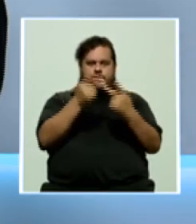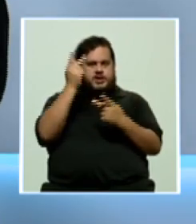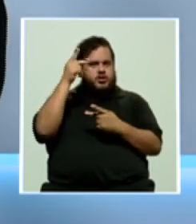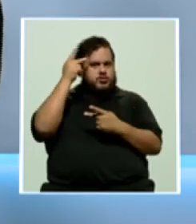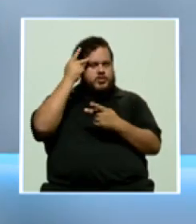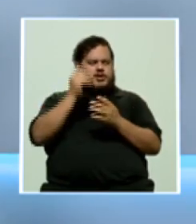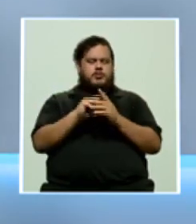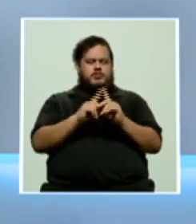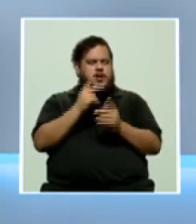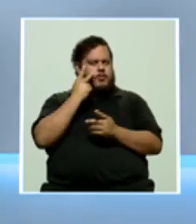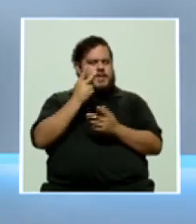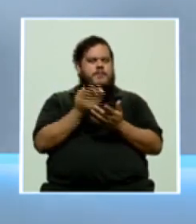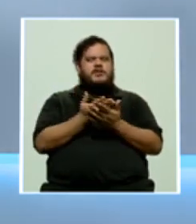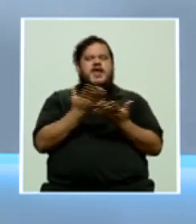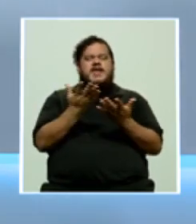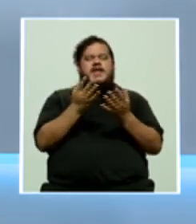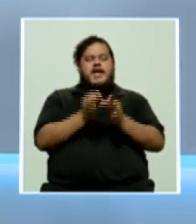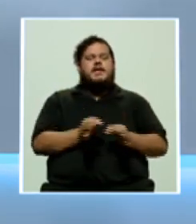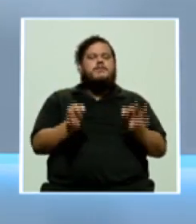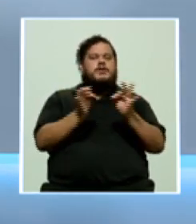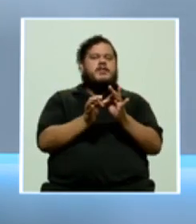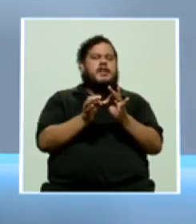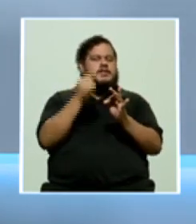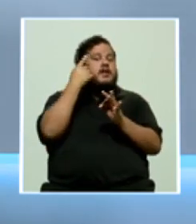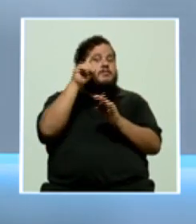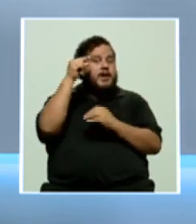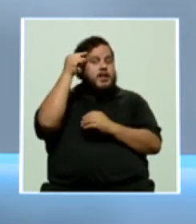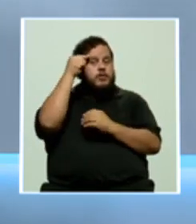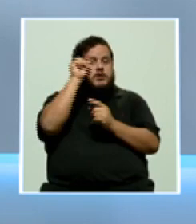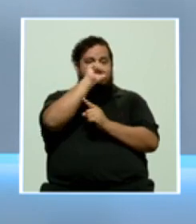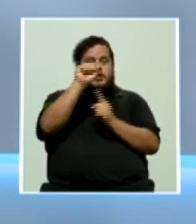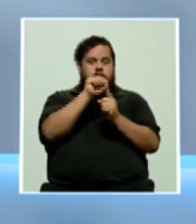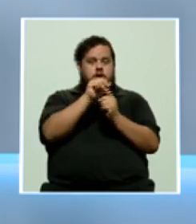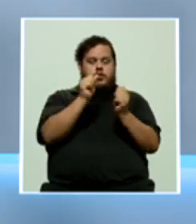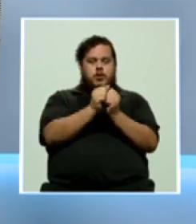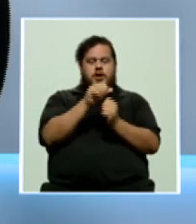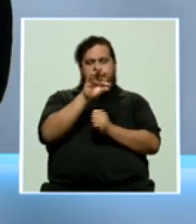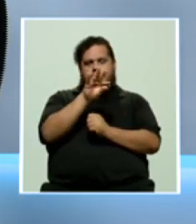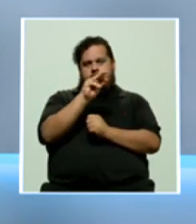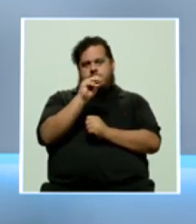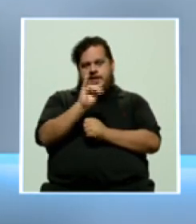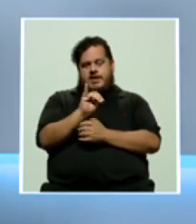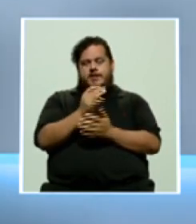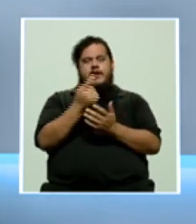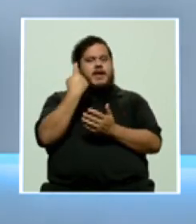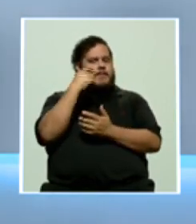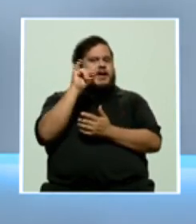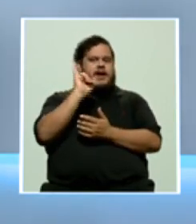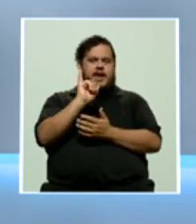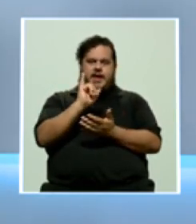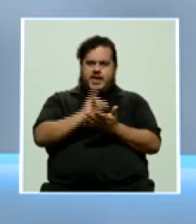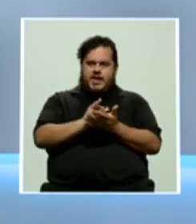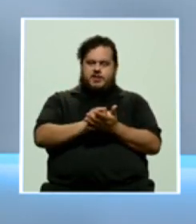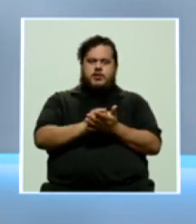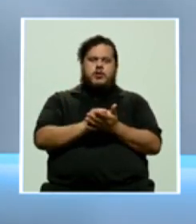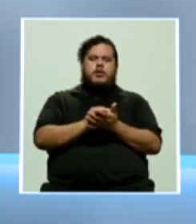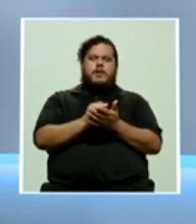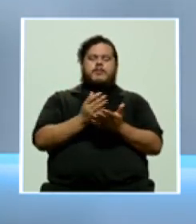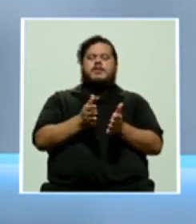tan vital parece para hacer el gobierno la situación con el Fondo Monetario Internacional. Para eso vamos a pedirles que nos